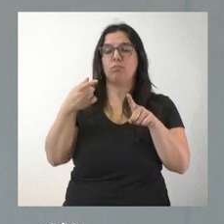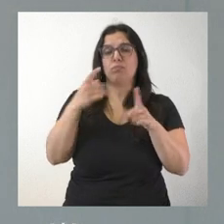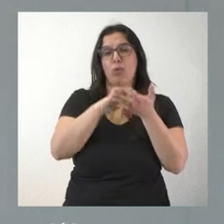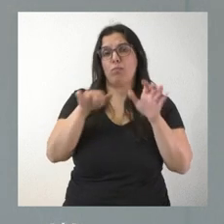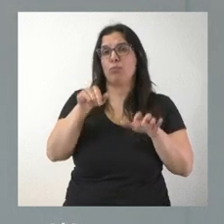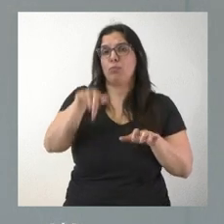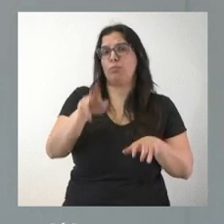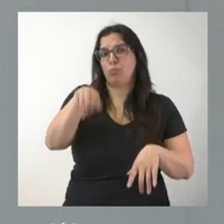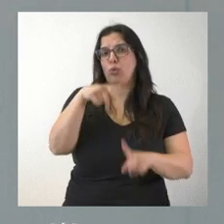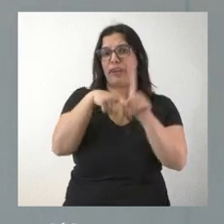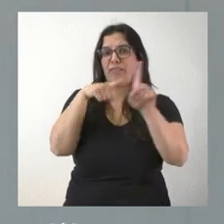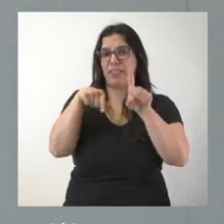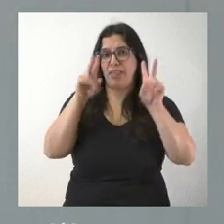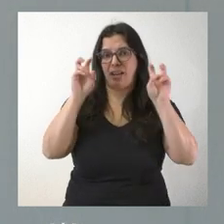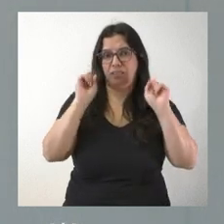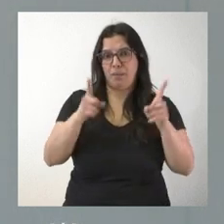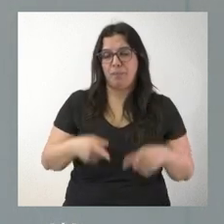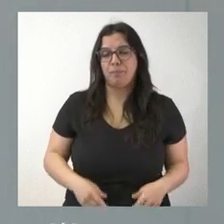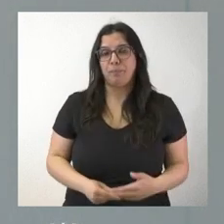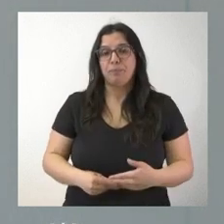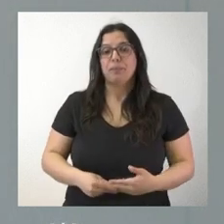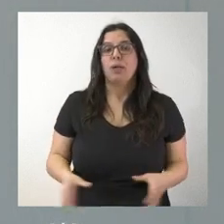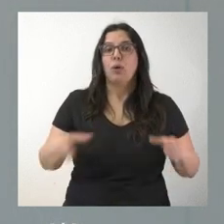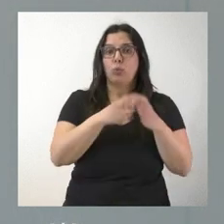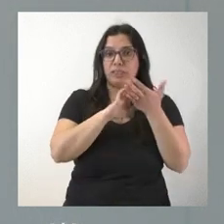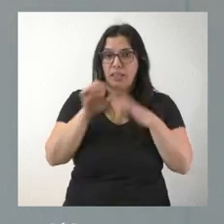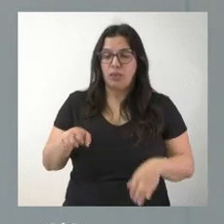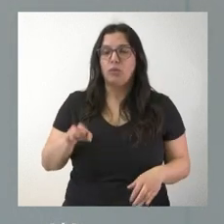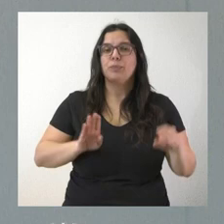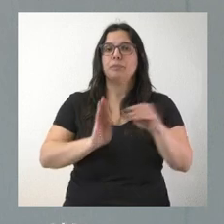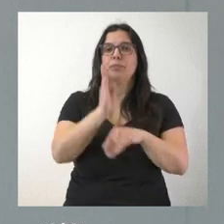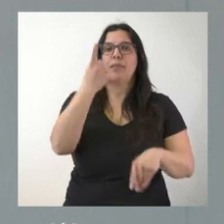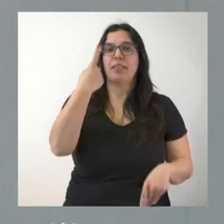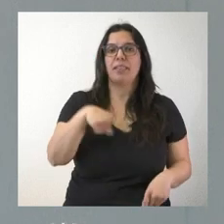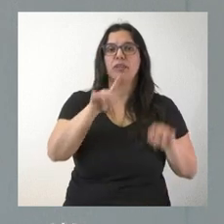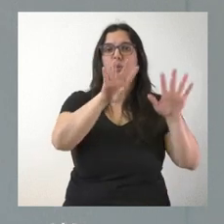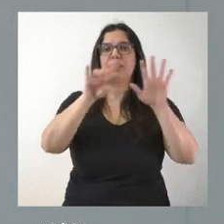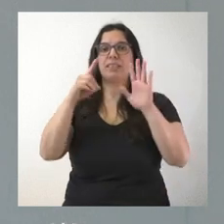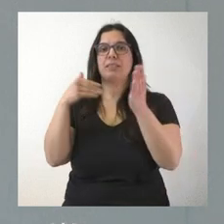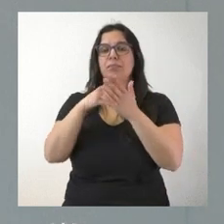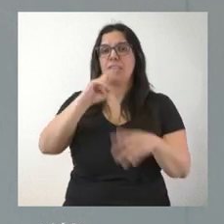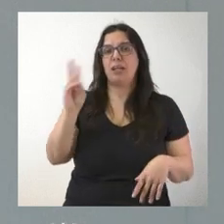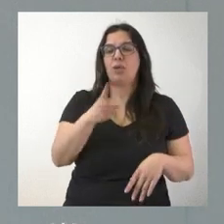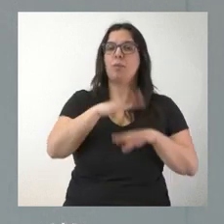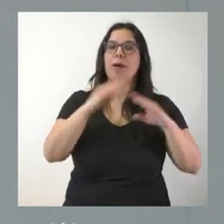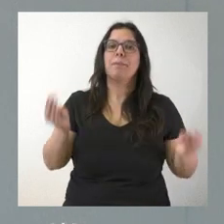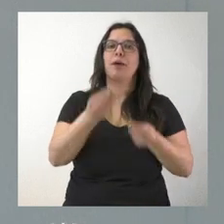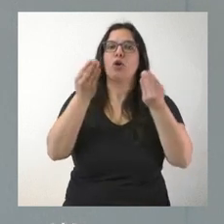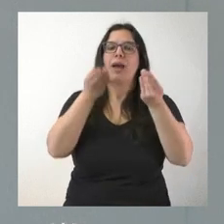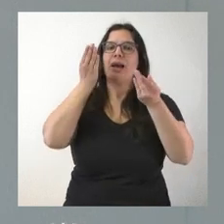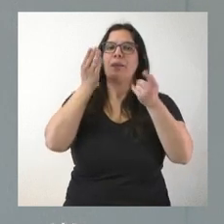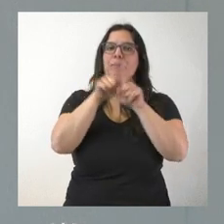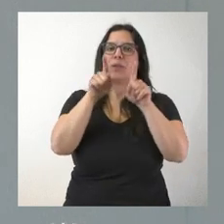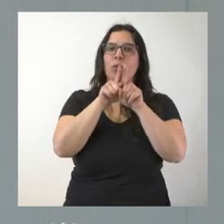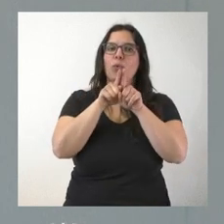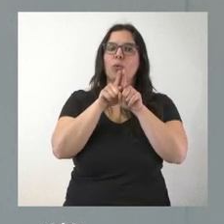en este caso la junta de Castilla y león invertirá 196.000 euros para mejorar el tratamiento telemático